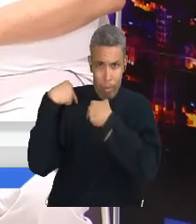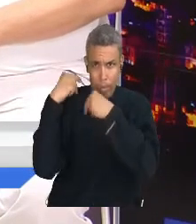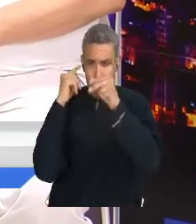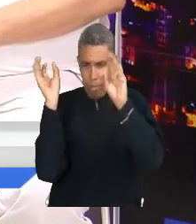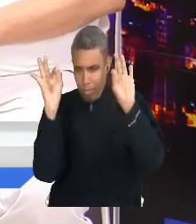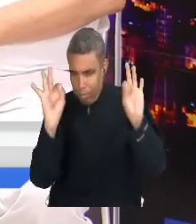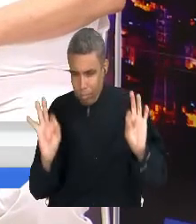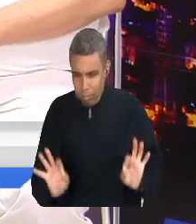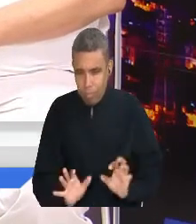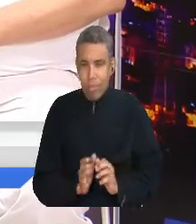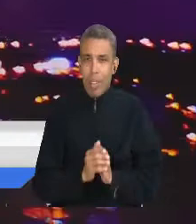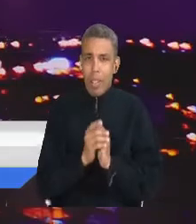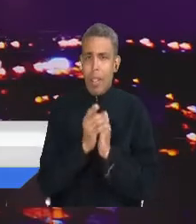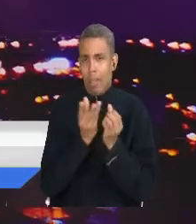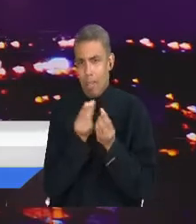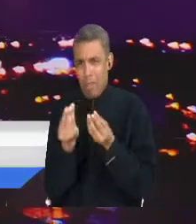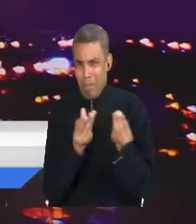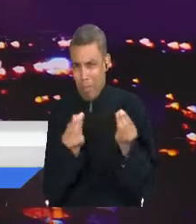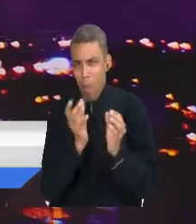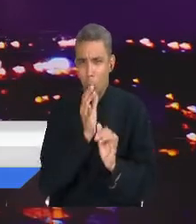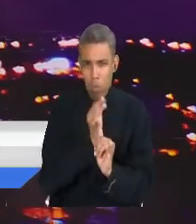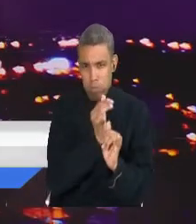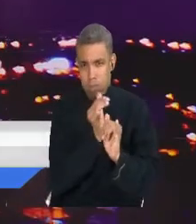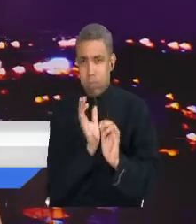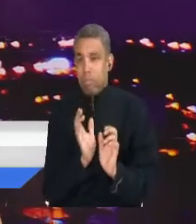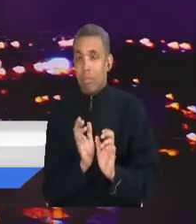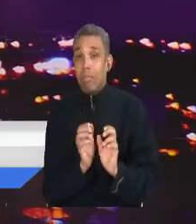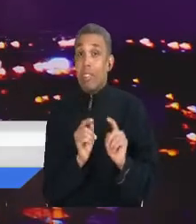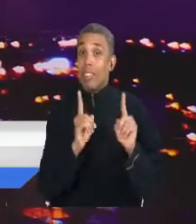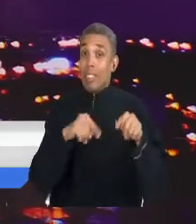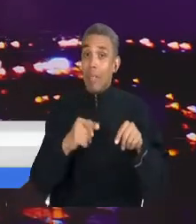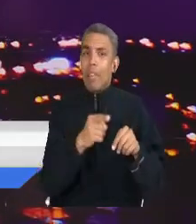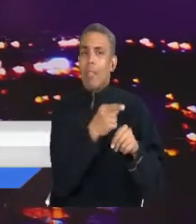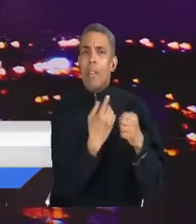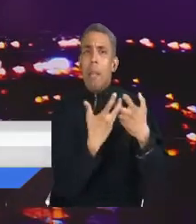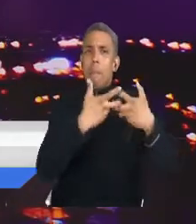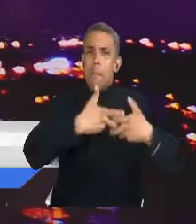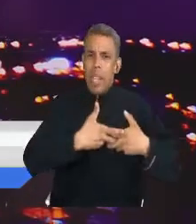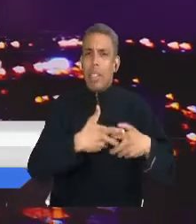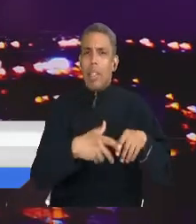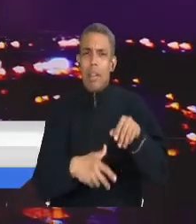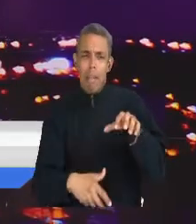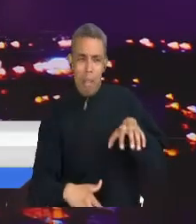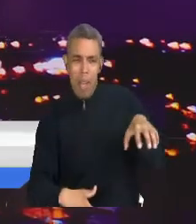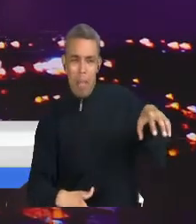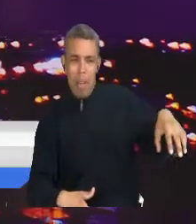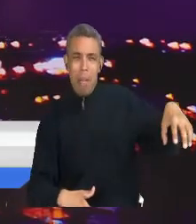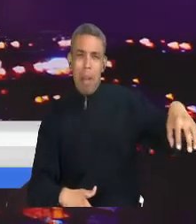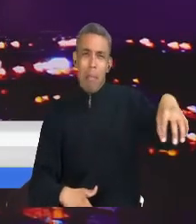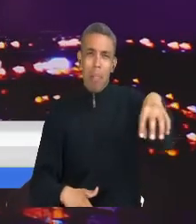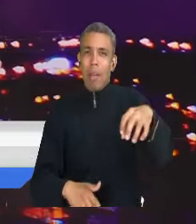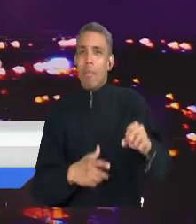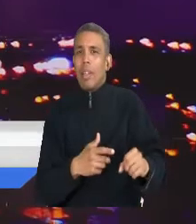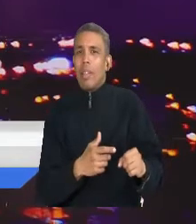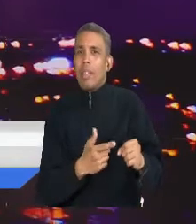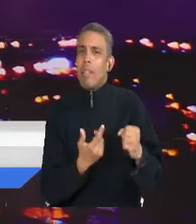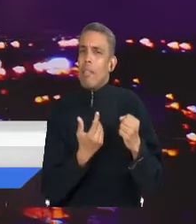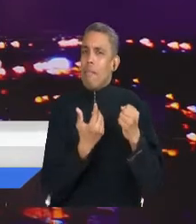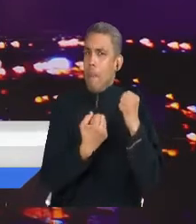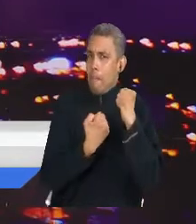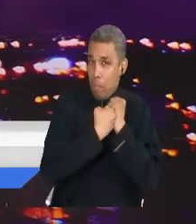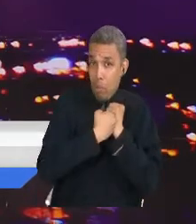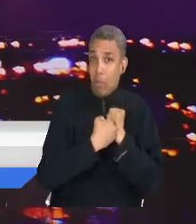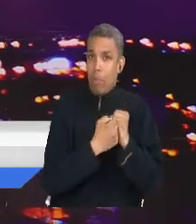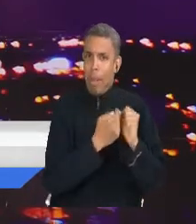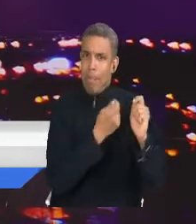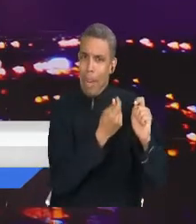apoyan este certamen, y sobre todo lo que queremos es que el apoyo de la gente es la que los más nos anima a